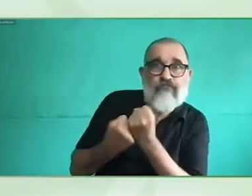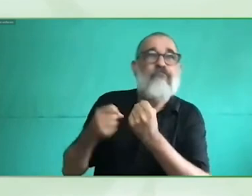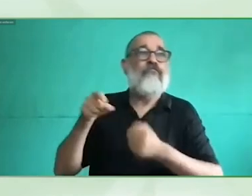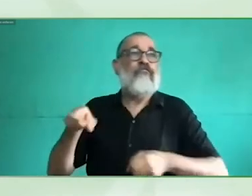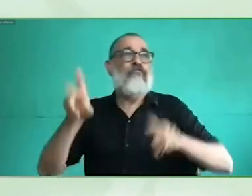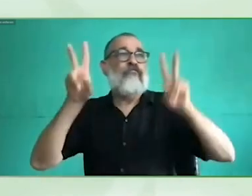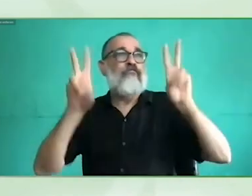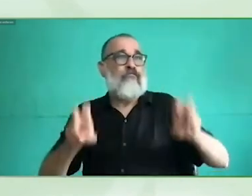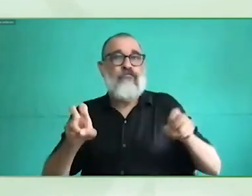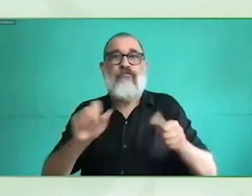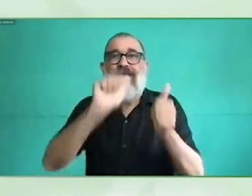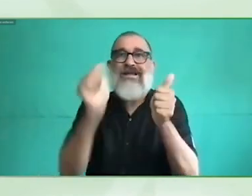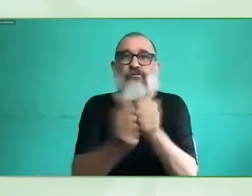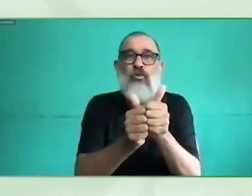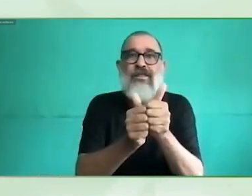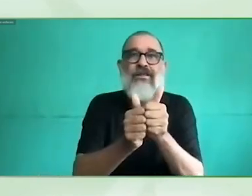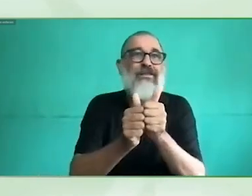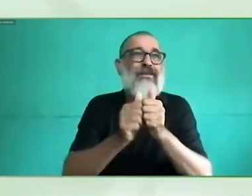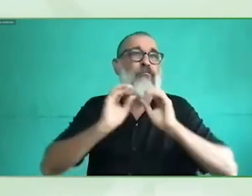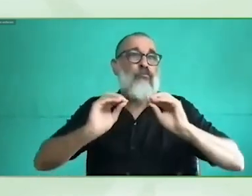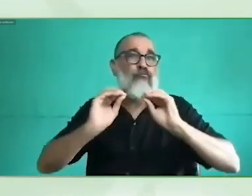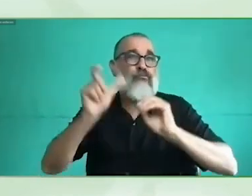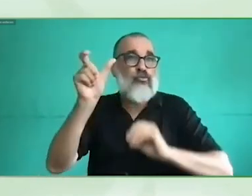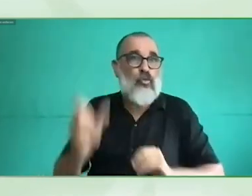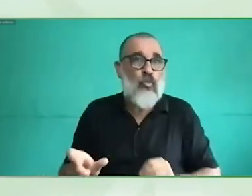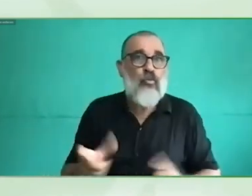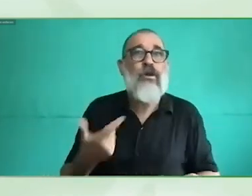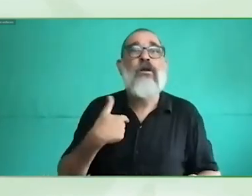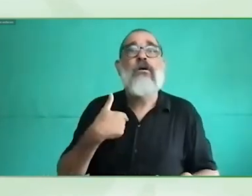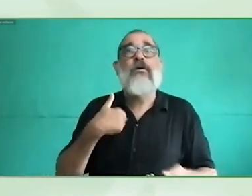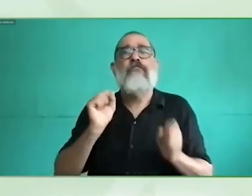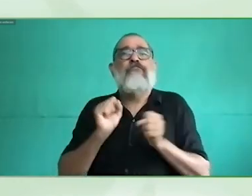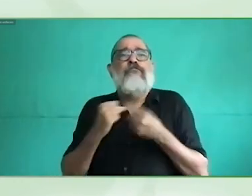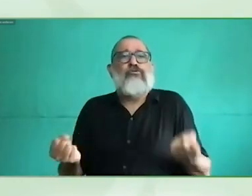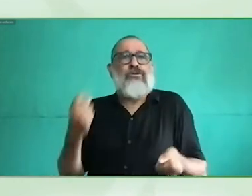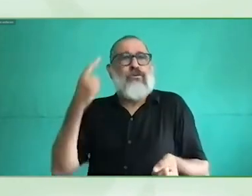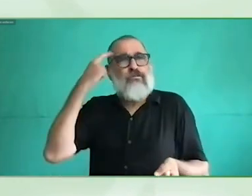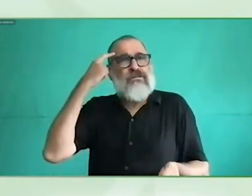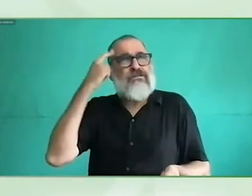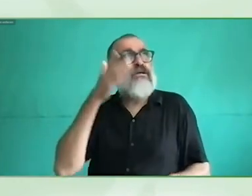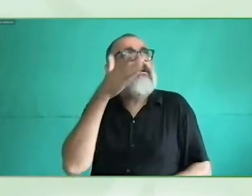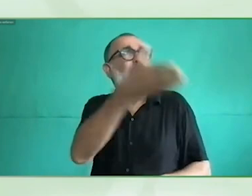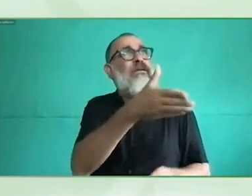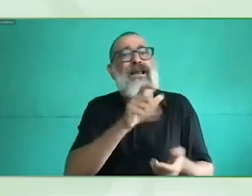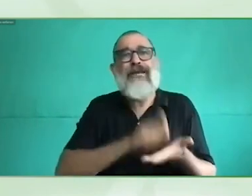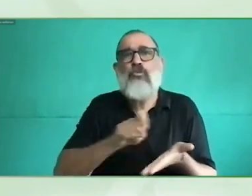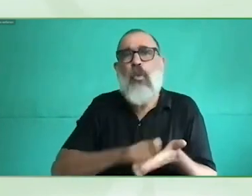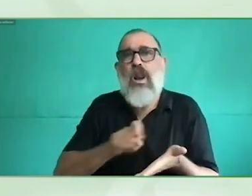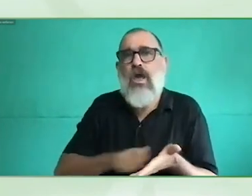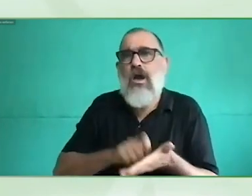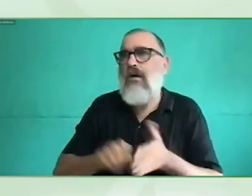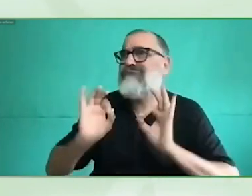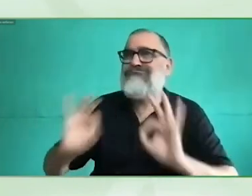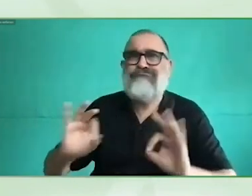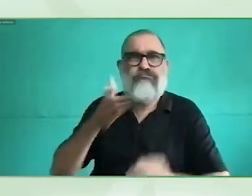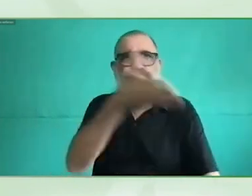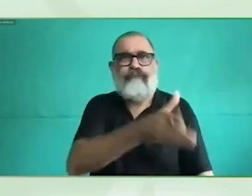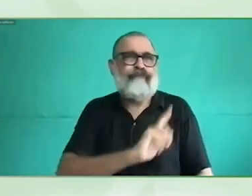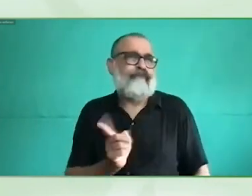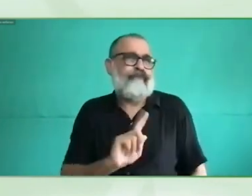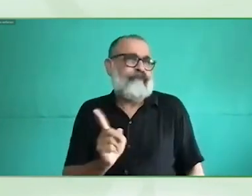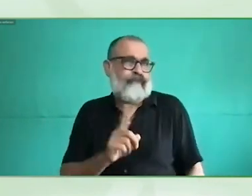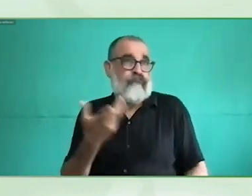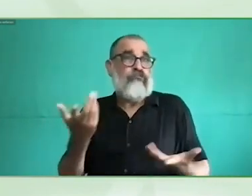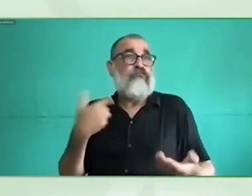como que siempre pero sí Por lo general se piensa que las personas con parálisis cerebral tienen